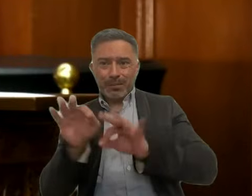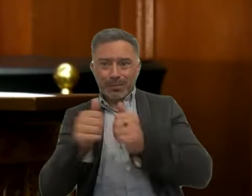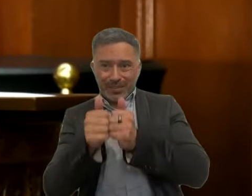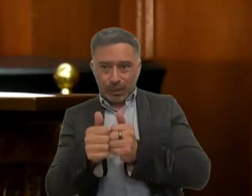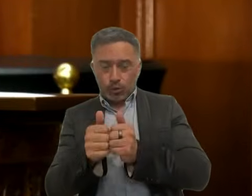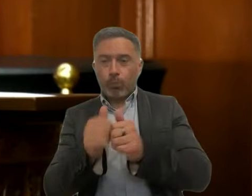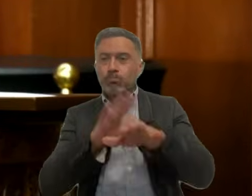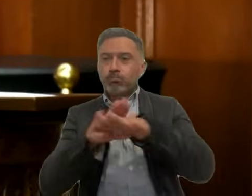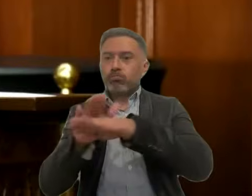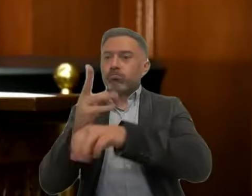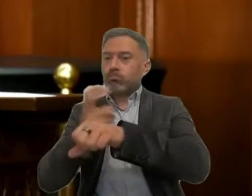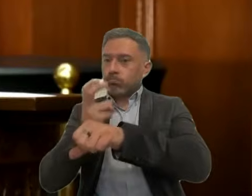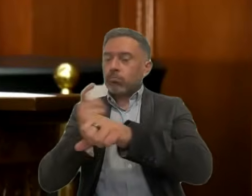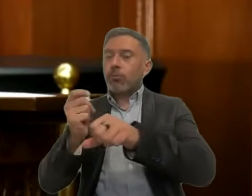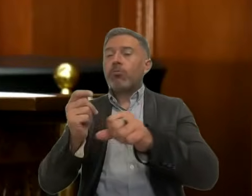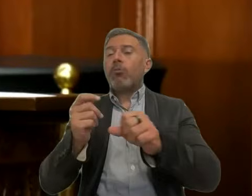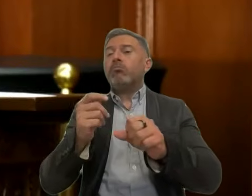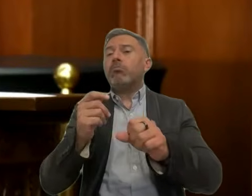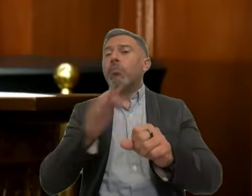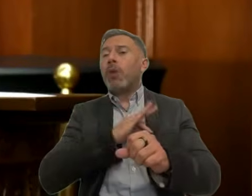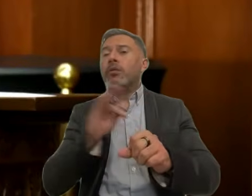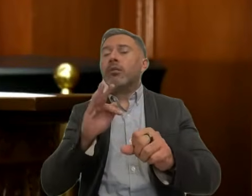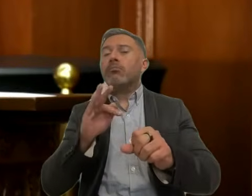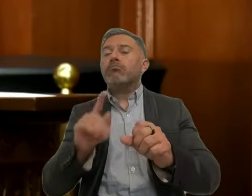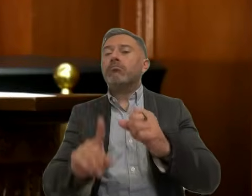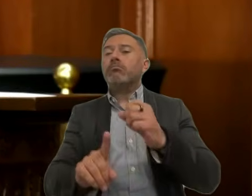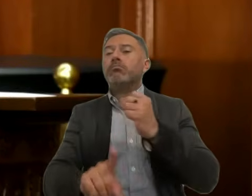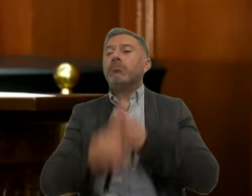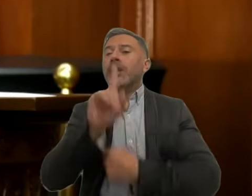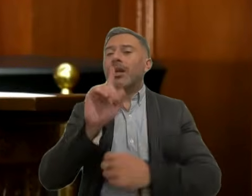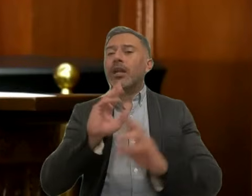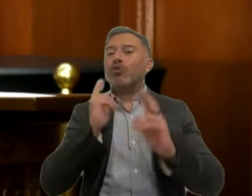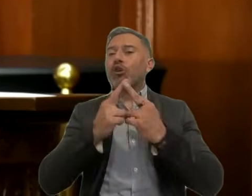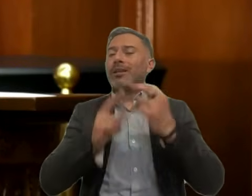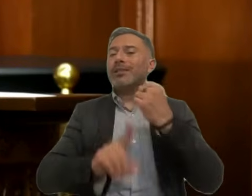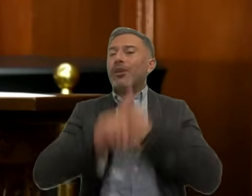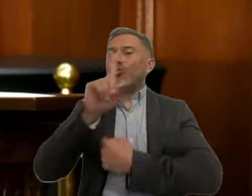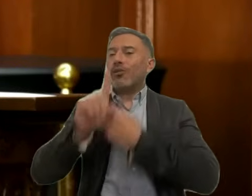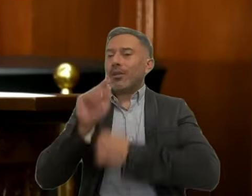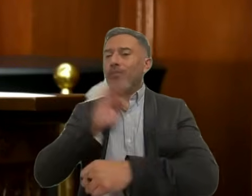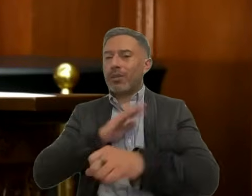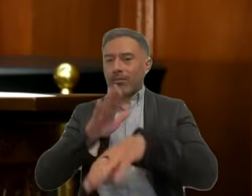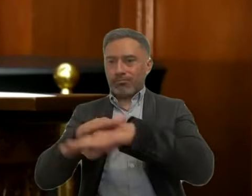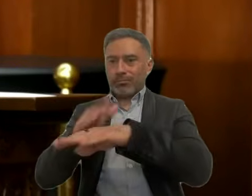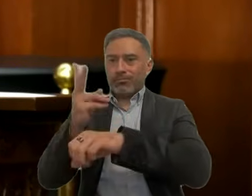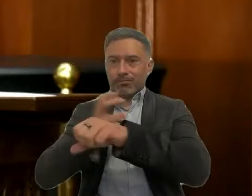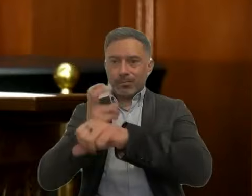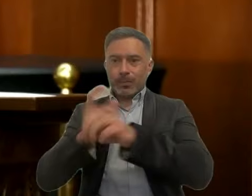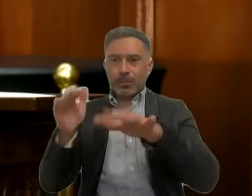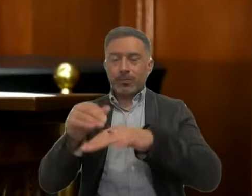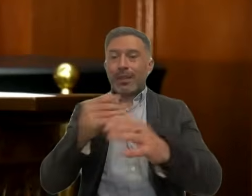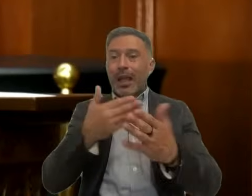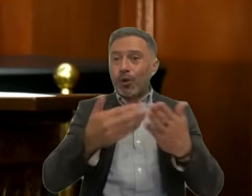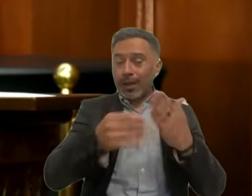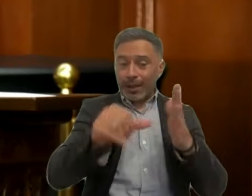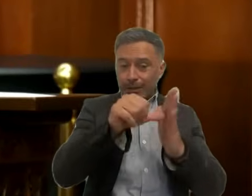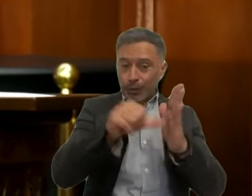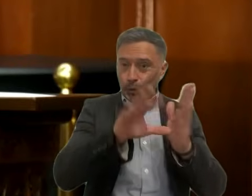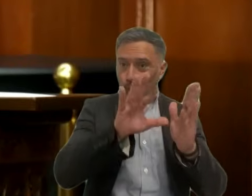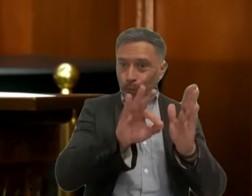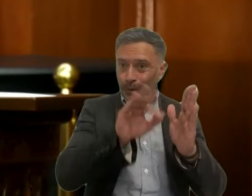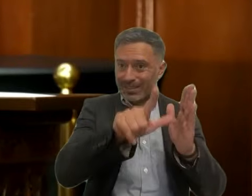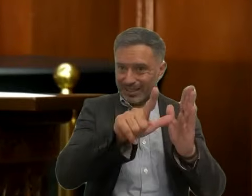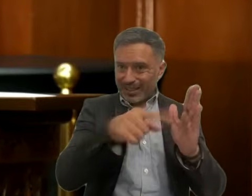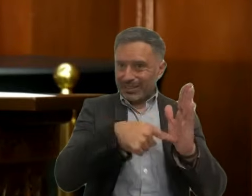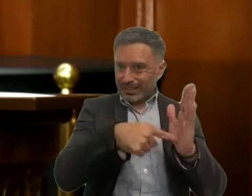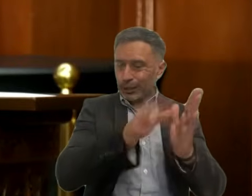legislatura a la realización de periodos extraordinarios, y el artículo 47 del referido precepto